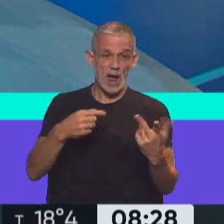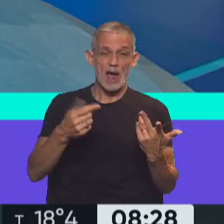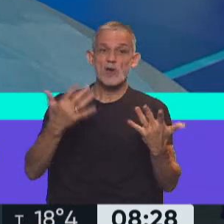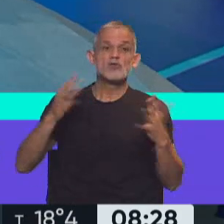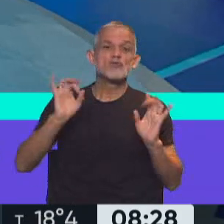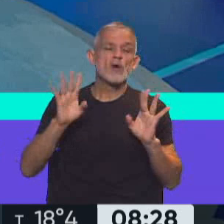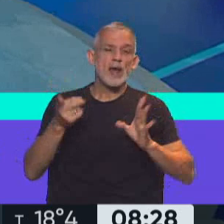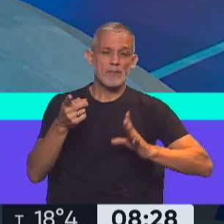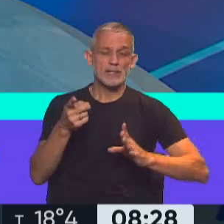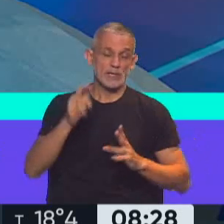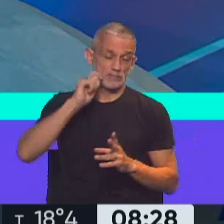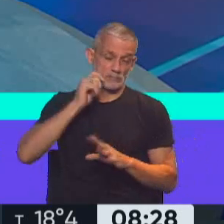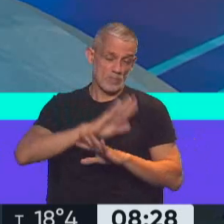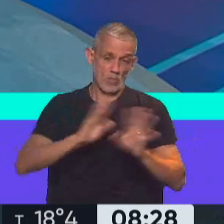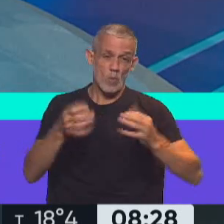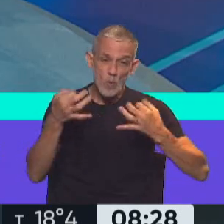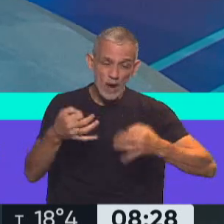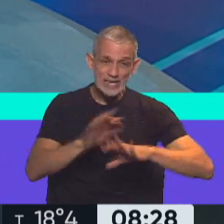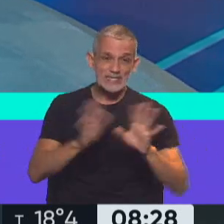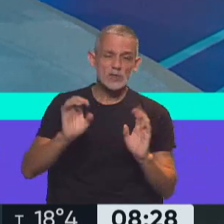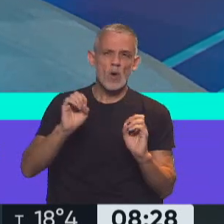es maravilloso y